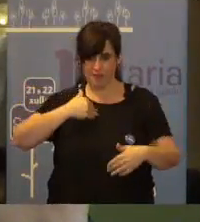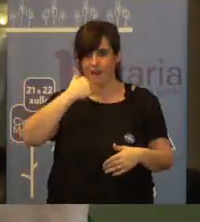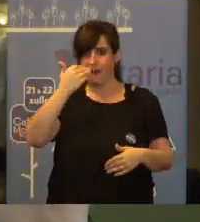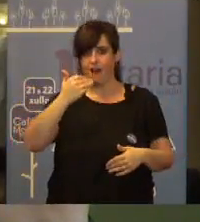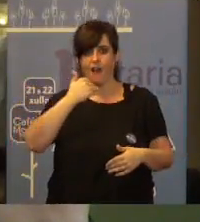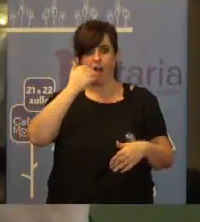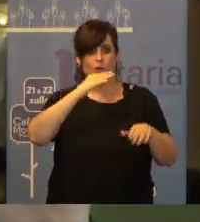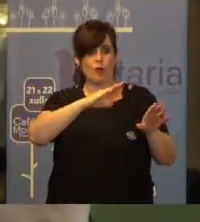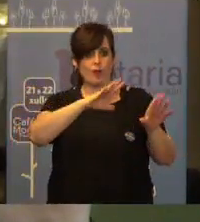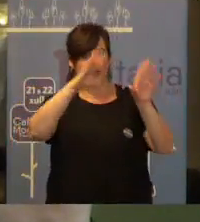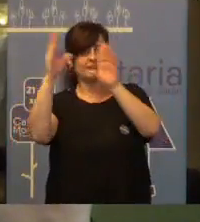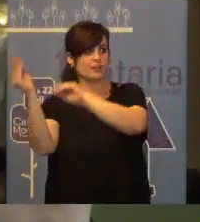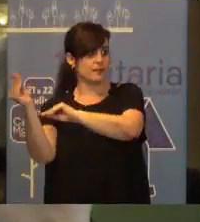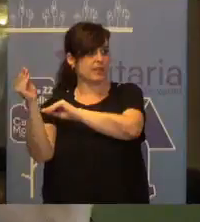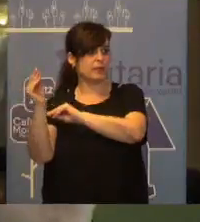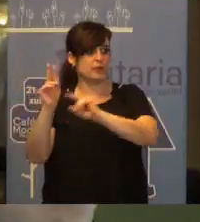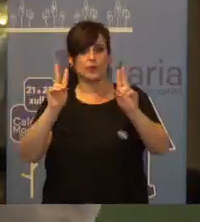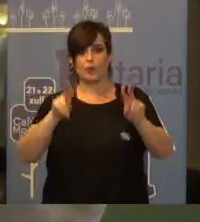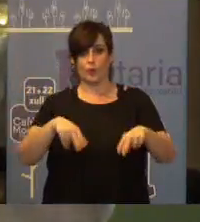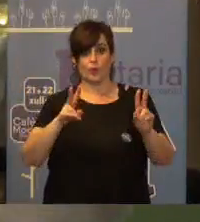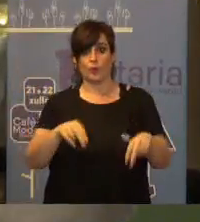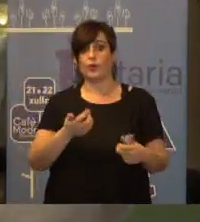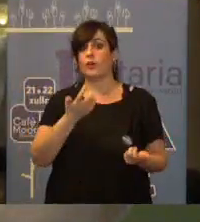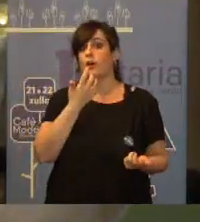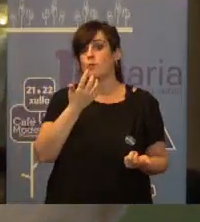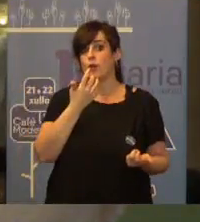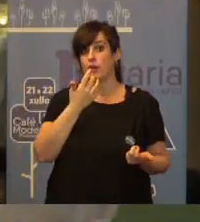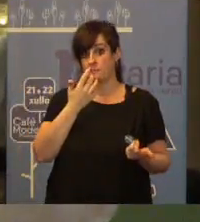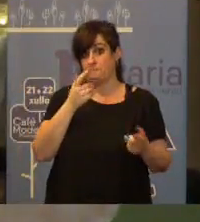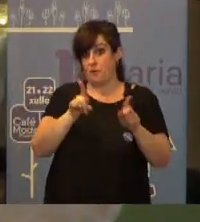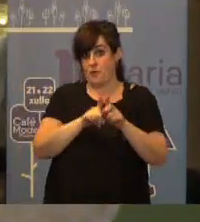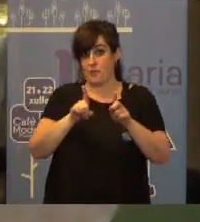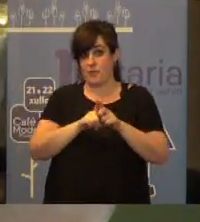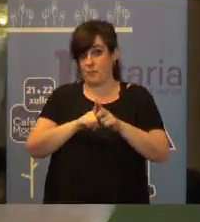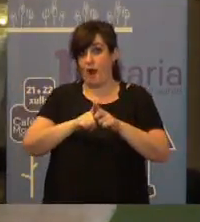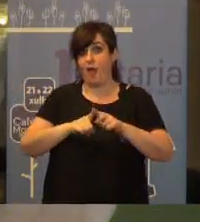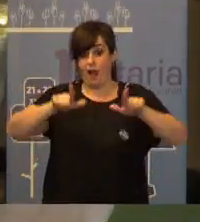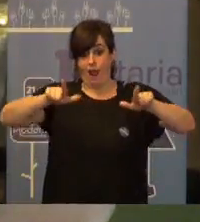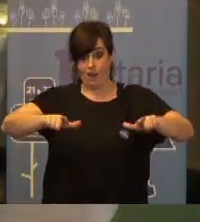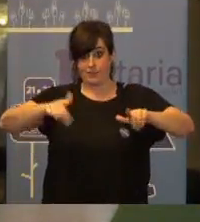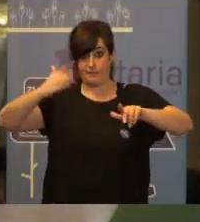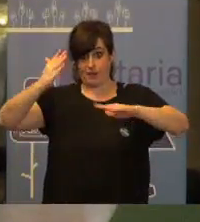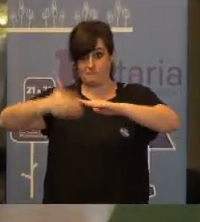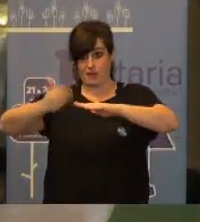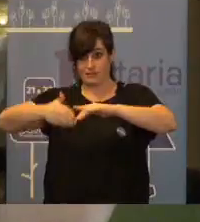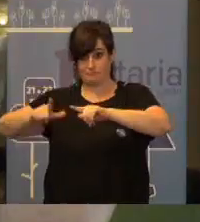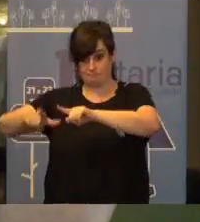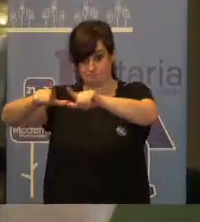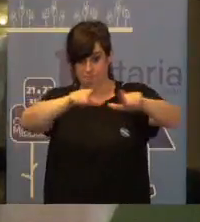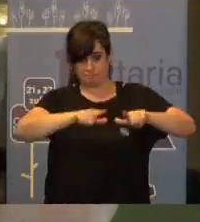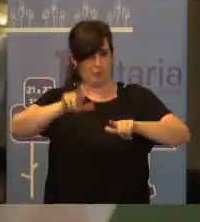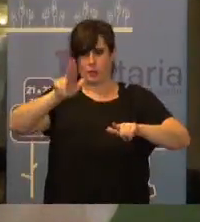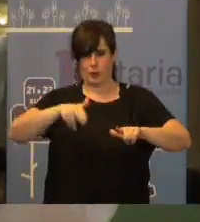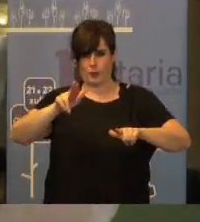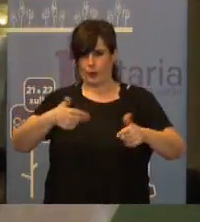lle deu Victoria do mover os marcos das leiras. Non, eu fume a Leikov, non? E